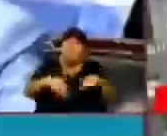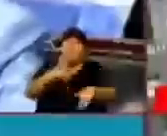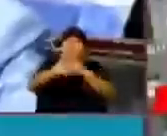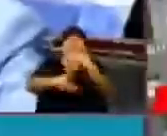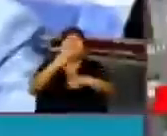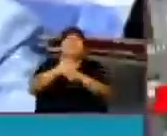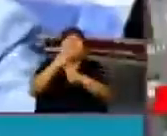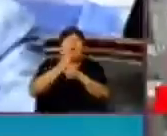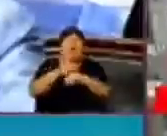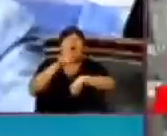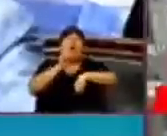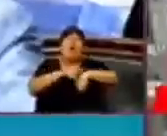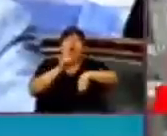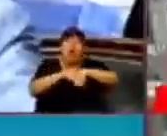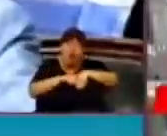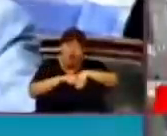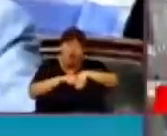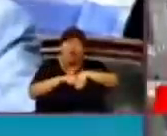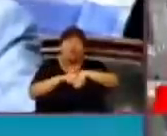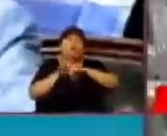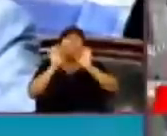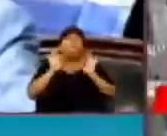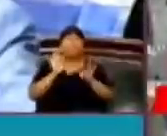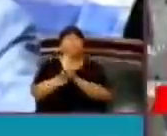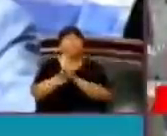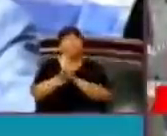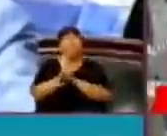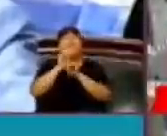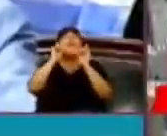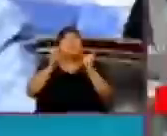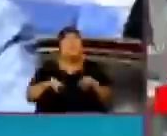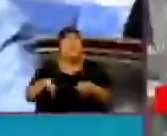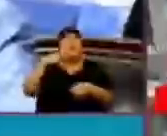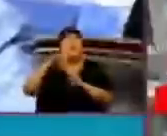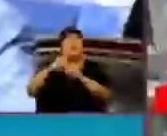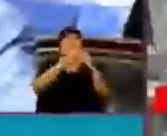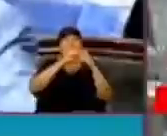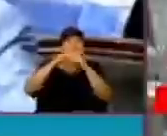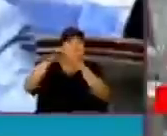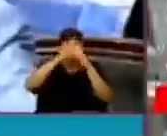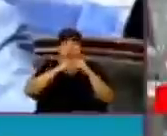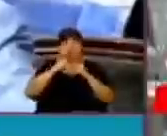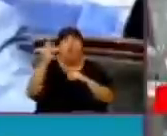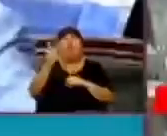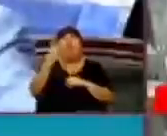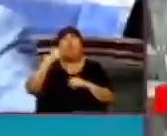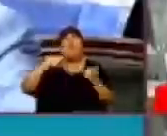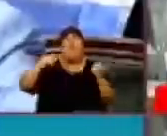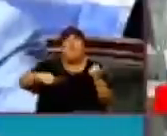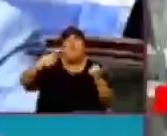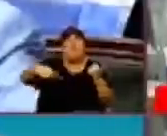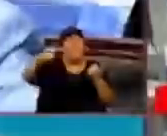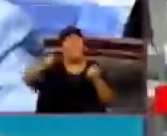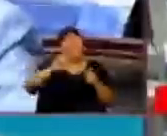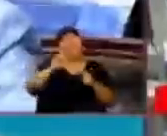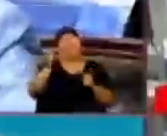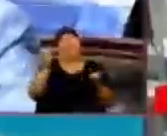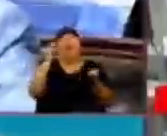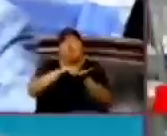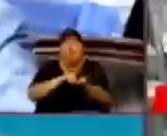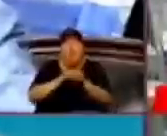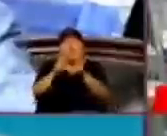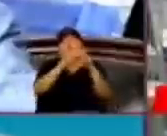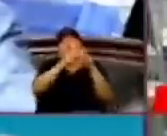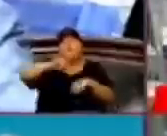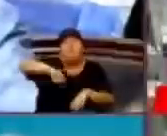acelerar las mini devaluaciones, es decir, la necesidad de mover más rápido el tipo de cambio oficial sin generar un desbande de precios. ¿Ves que